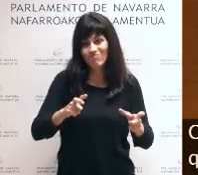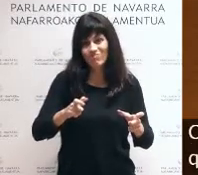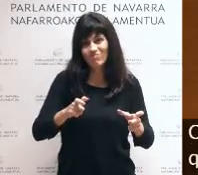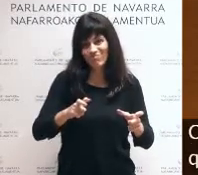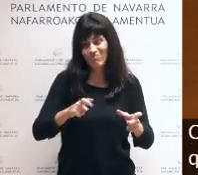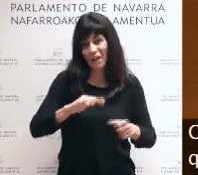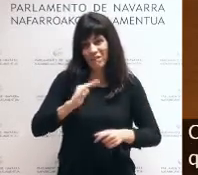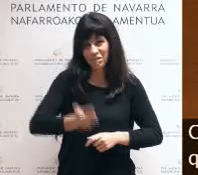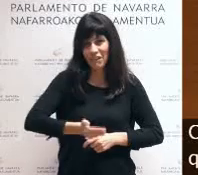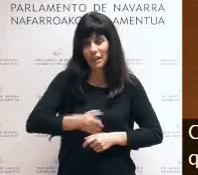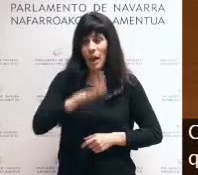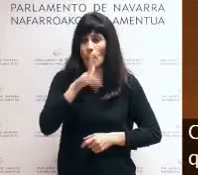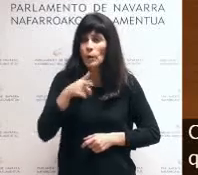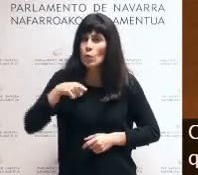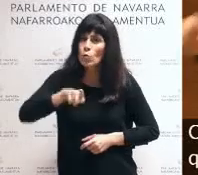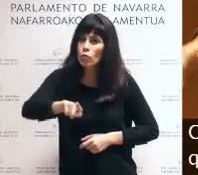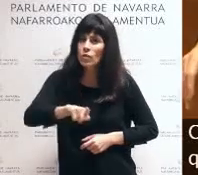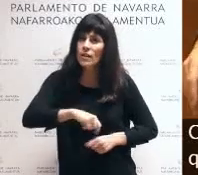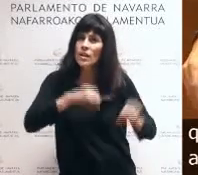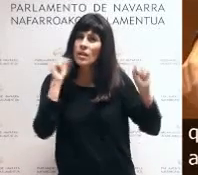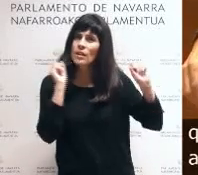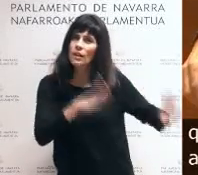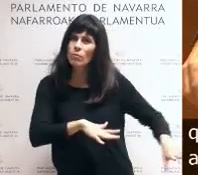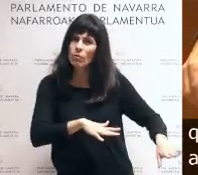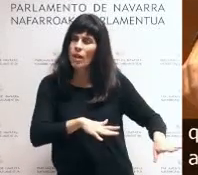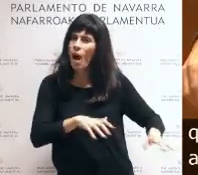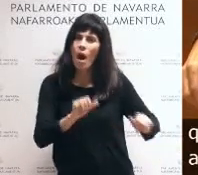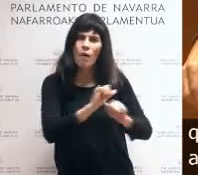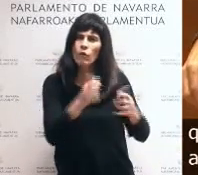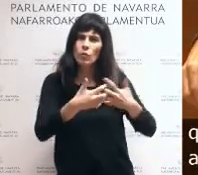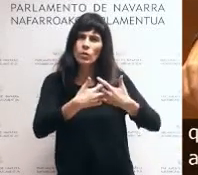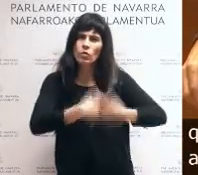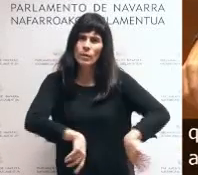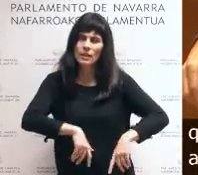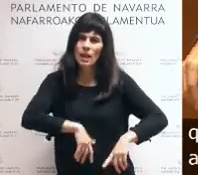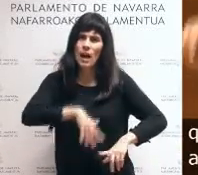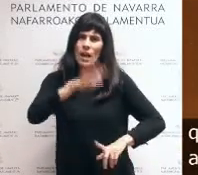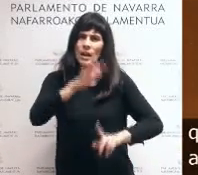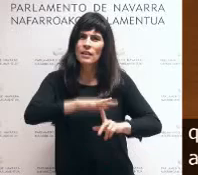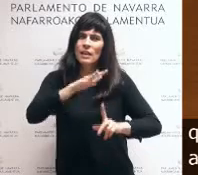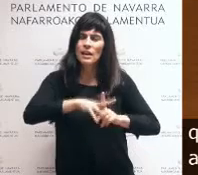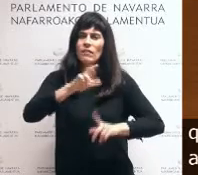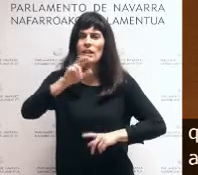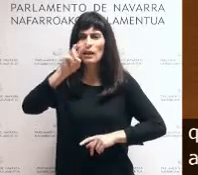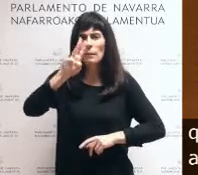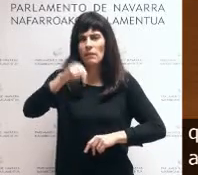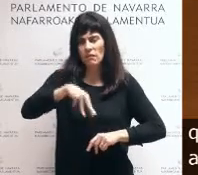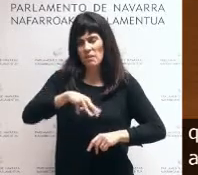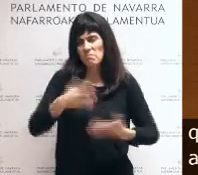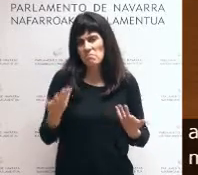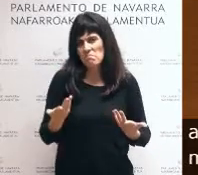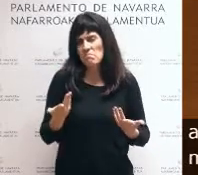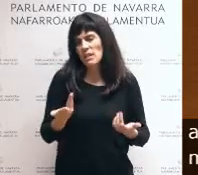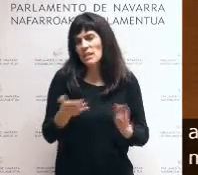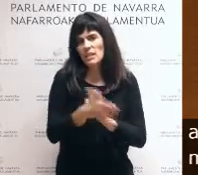ejemplo, renuncian a deflactar de manera automática la tarifa del IRPF y, por tanto, los mantienen desprotegidos ante el más